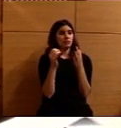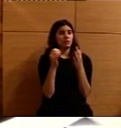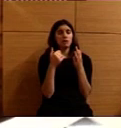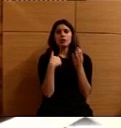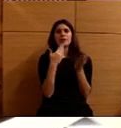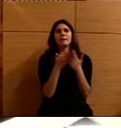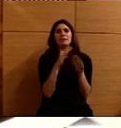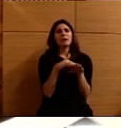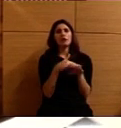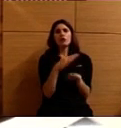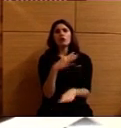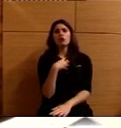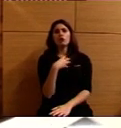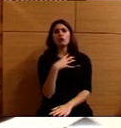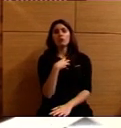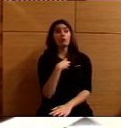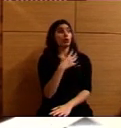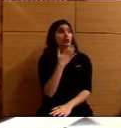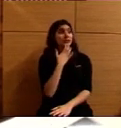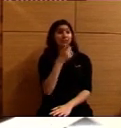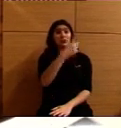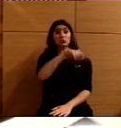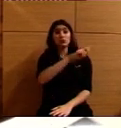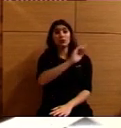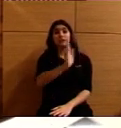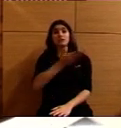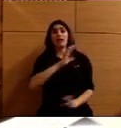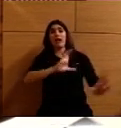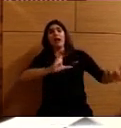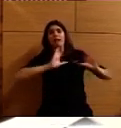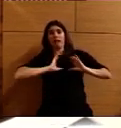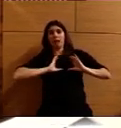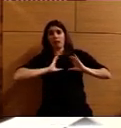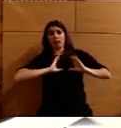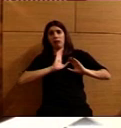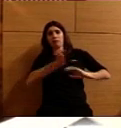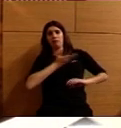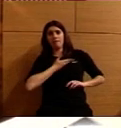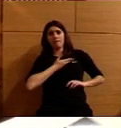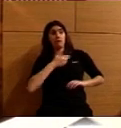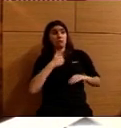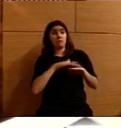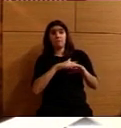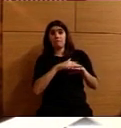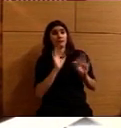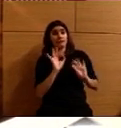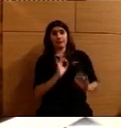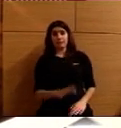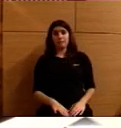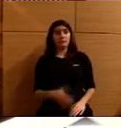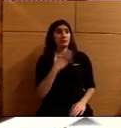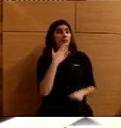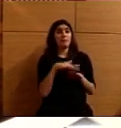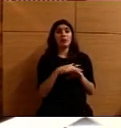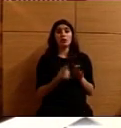No vamos a pedir perdón cuando ustedes nos atacaban. No vamos a pedir perdón cuando